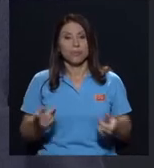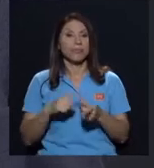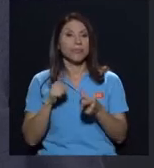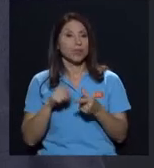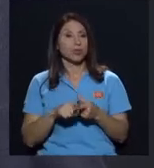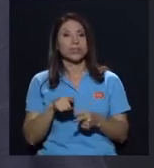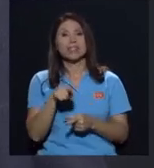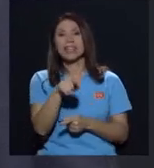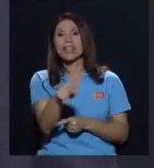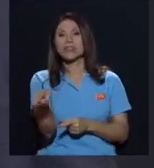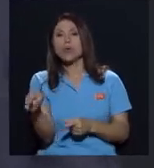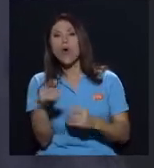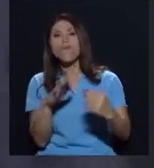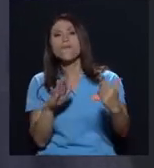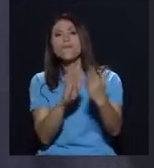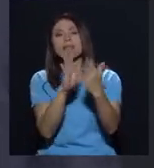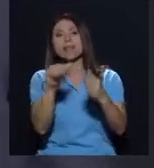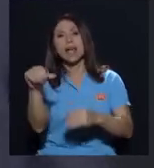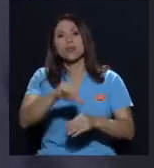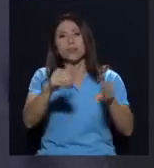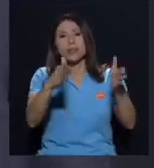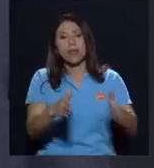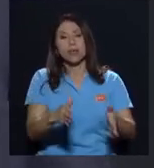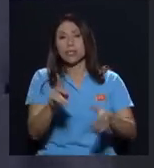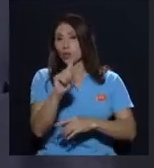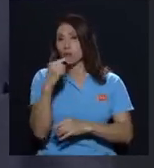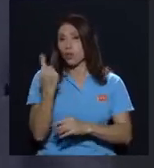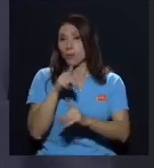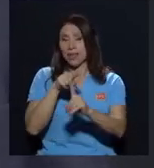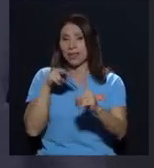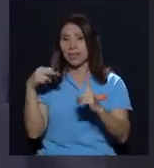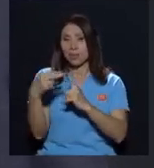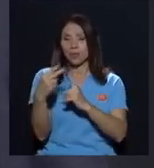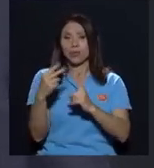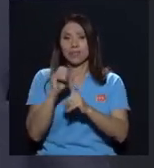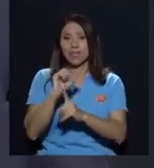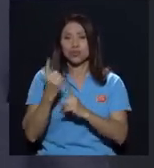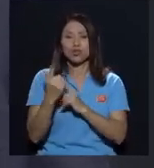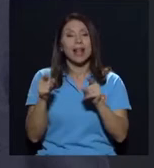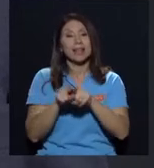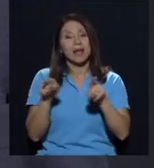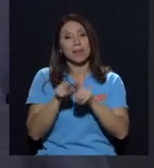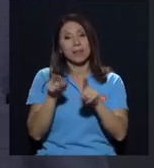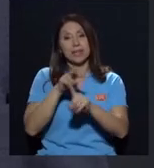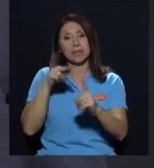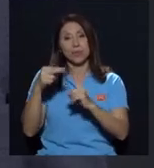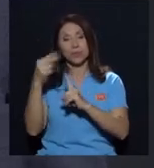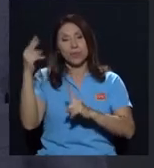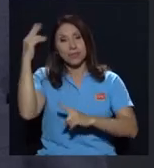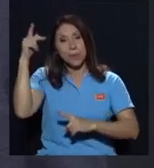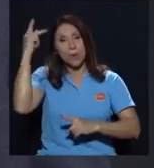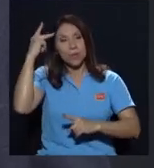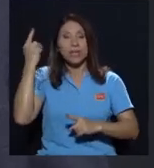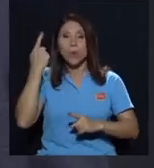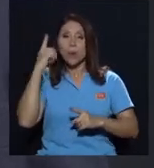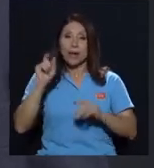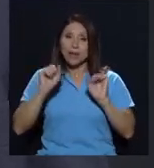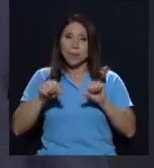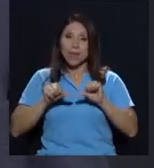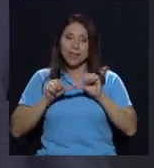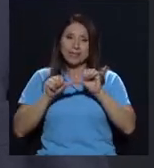una condición no solamente desde el punto de vista social sino desde el punto vista político para que el modelo pueda seguir funcionando